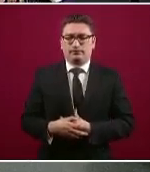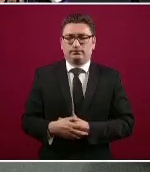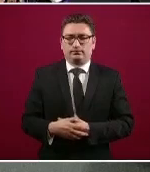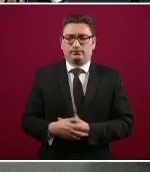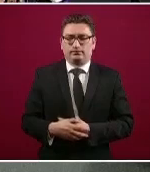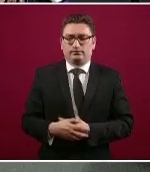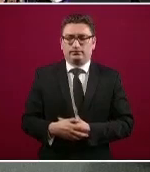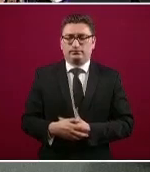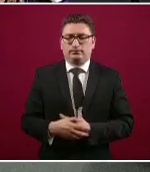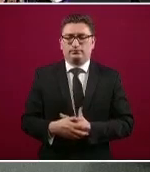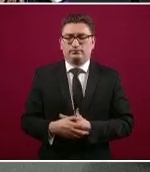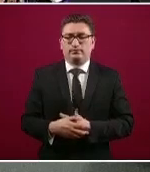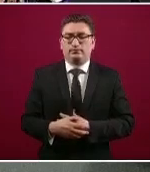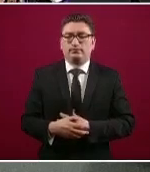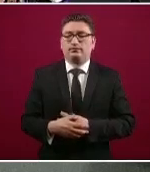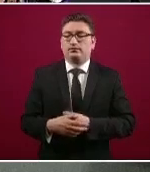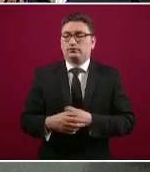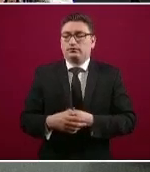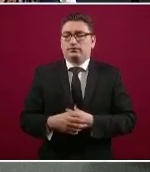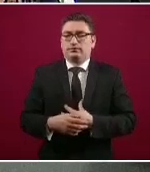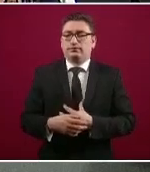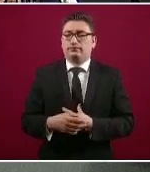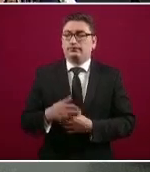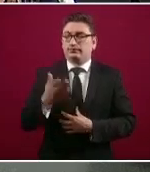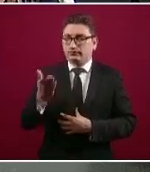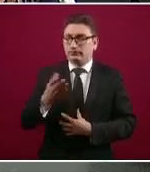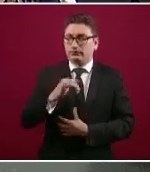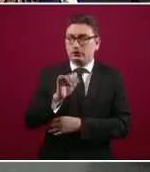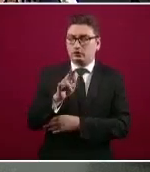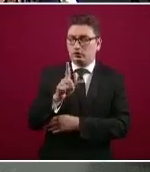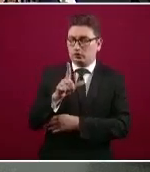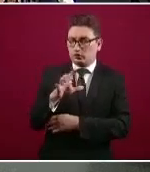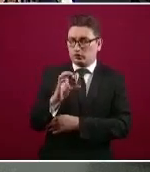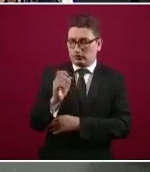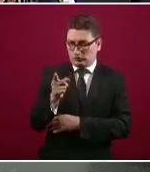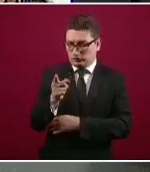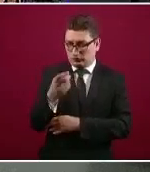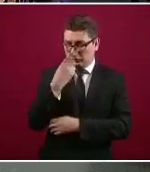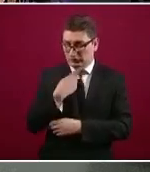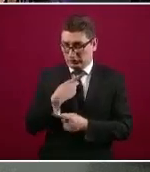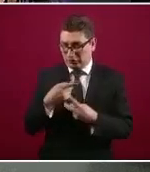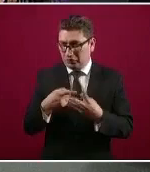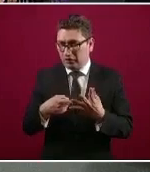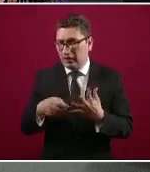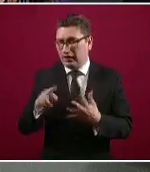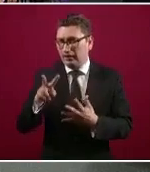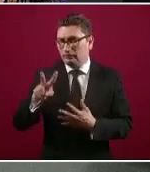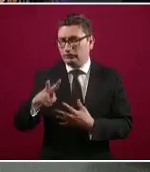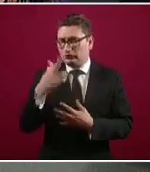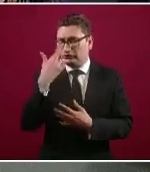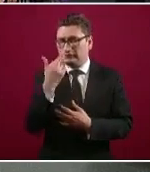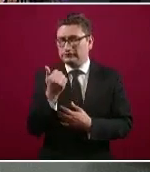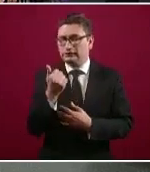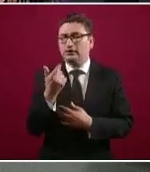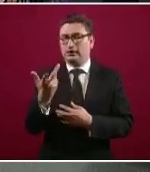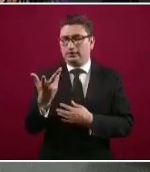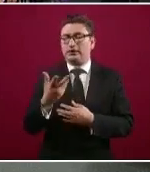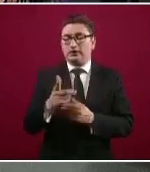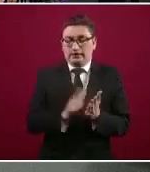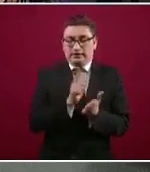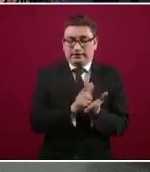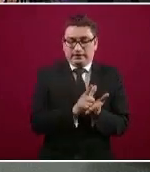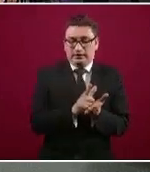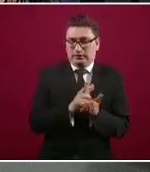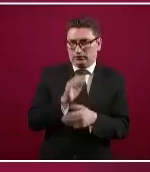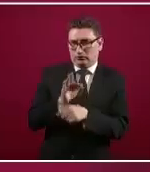Julio, el señalamiento que haces es pertinente. La ley de protección civil le da